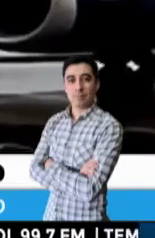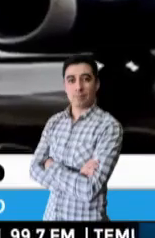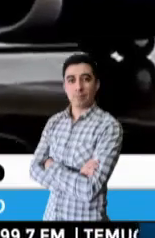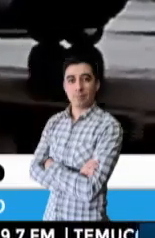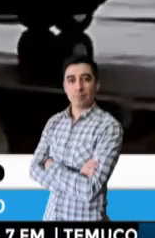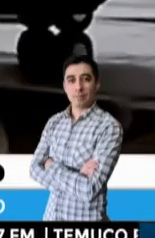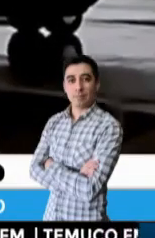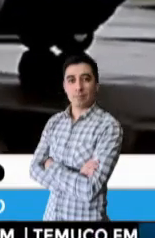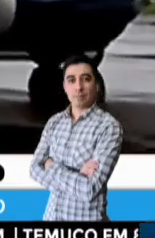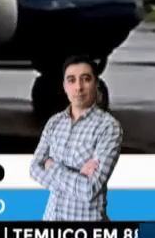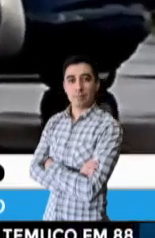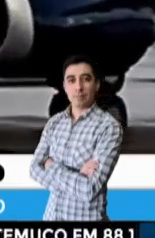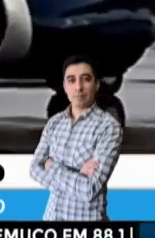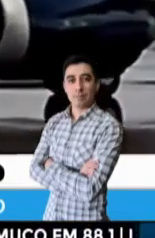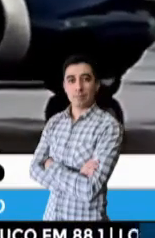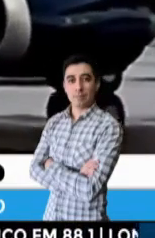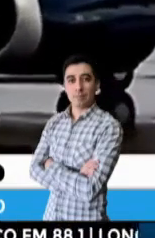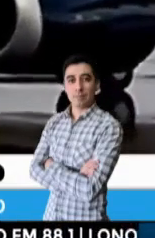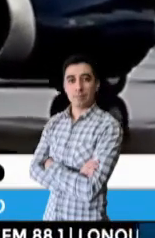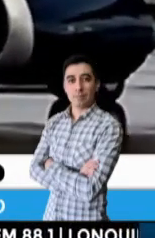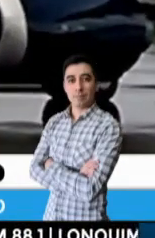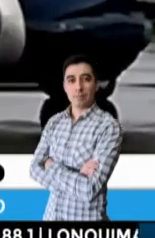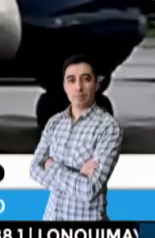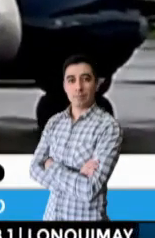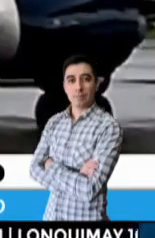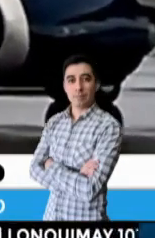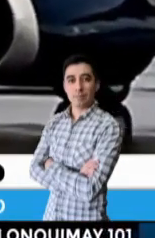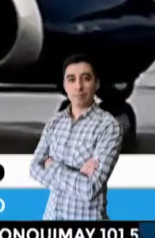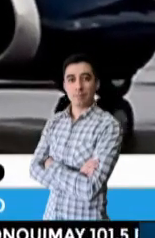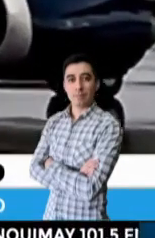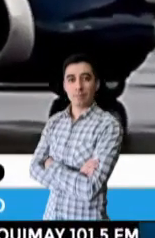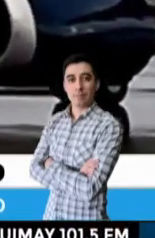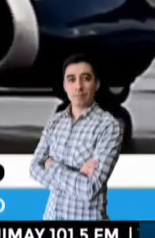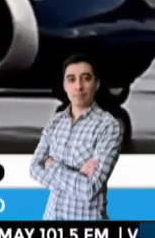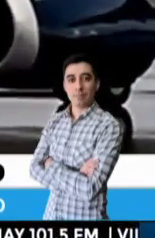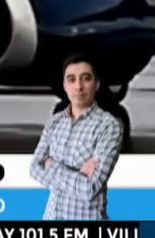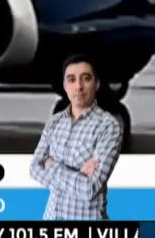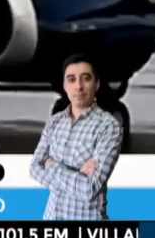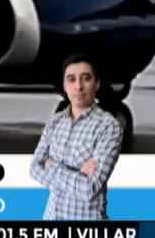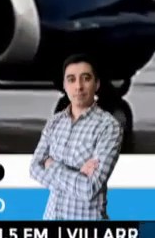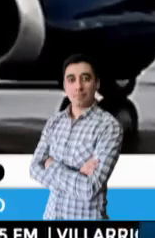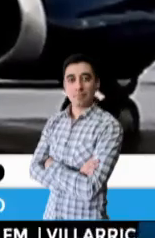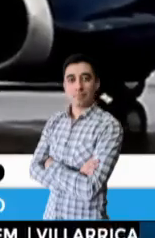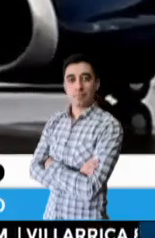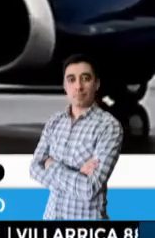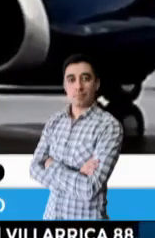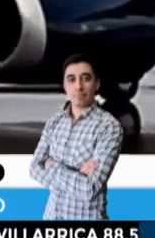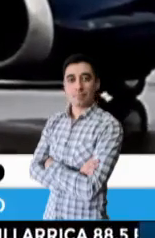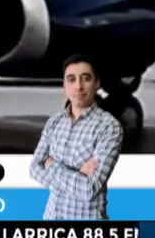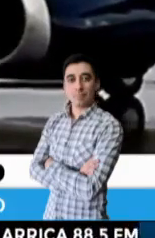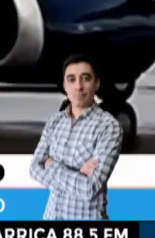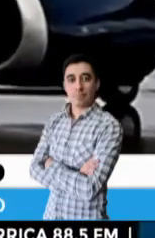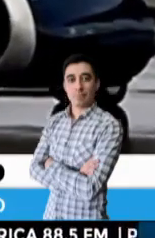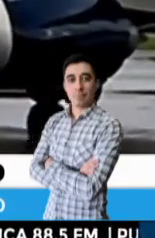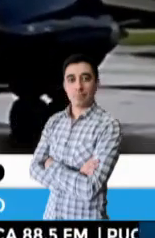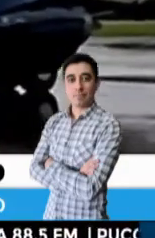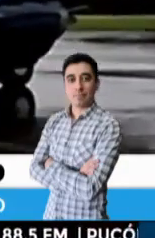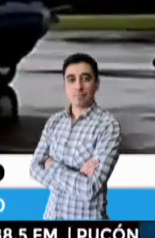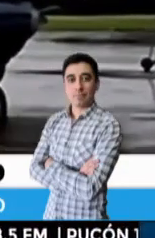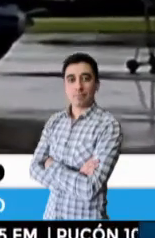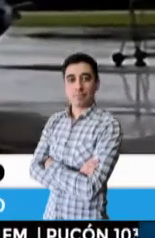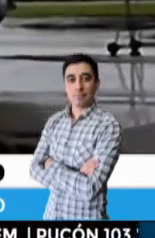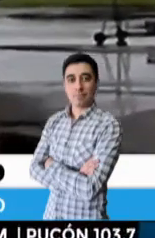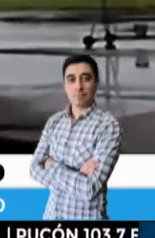programar esta comitiva, este trabajo, despliegue que ya se ha trabajado hace varios días para poder mover al presidente de la República, Gabriel